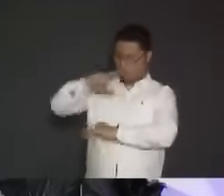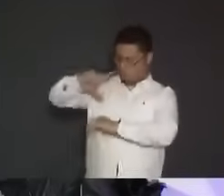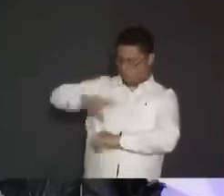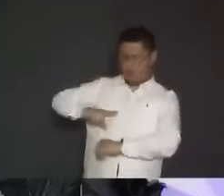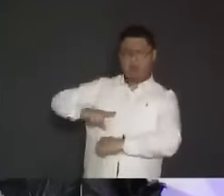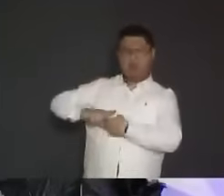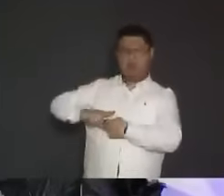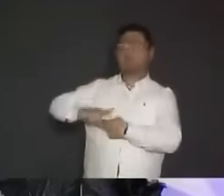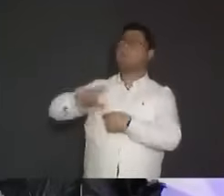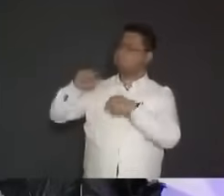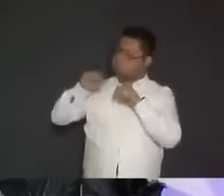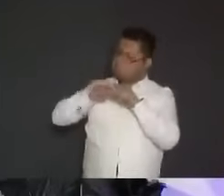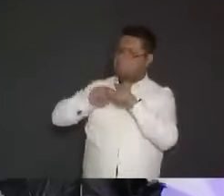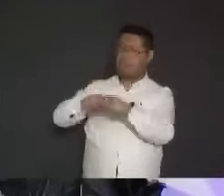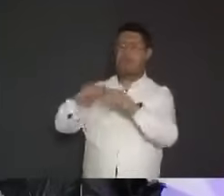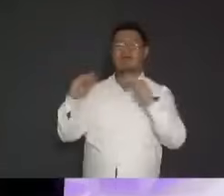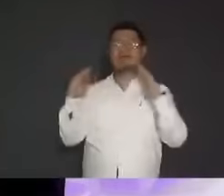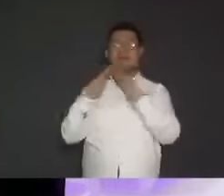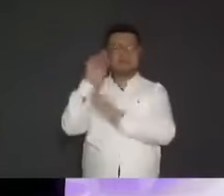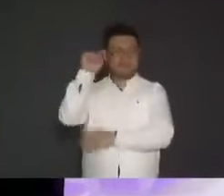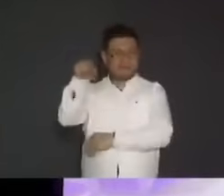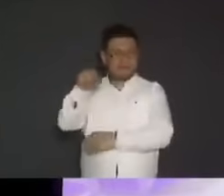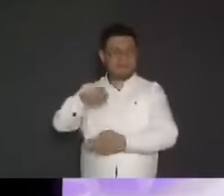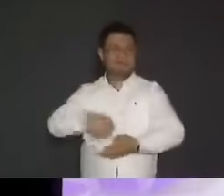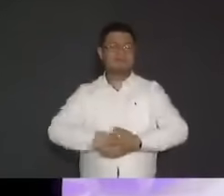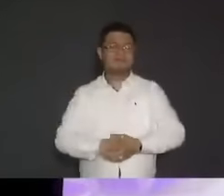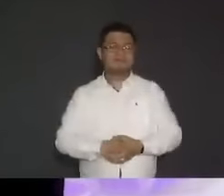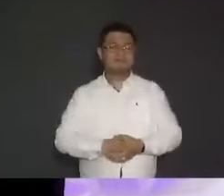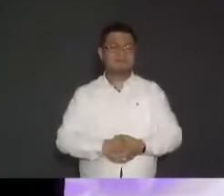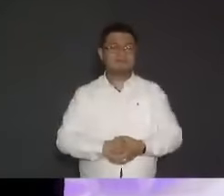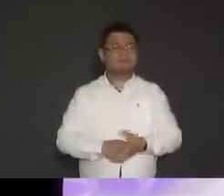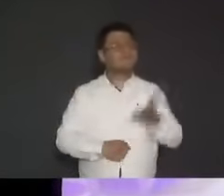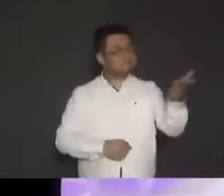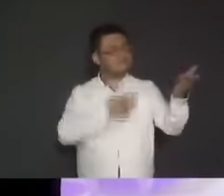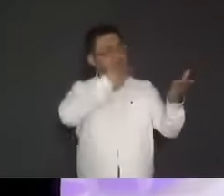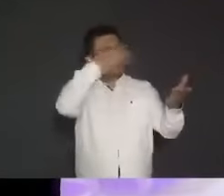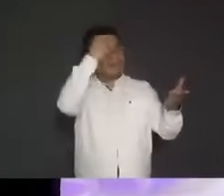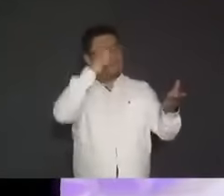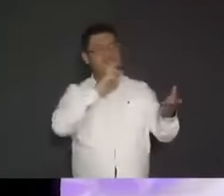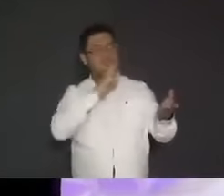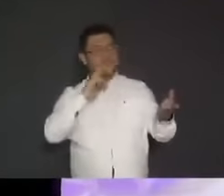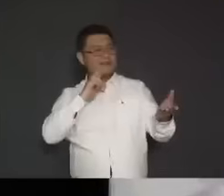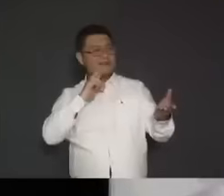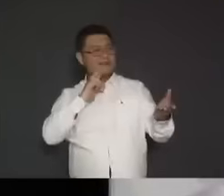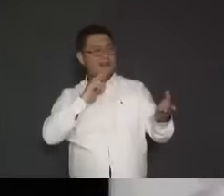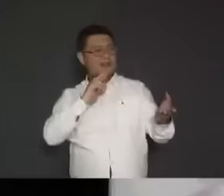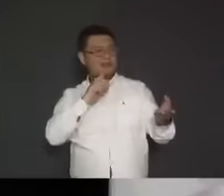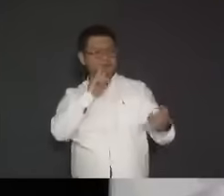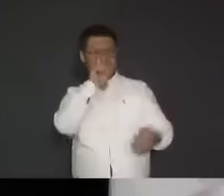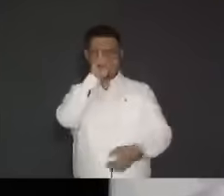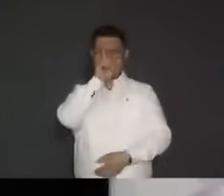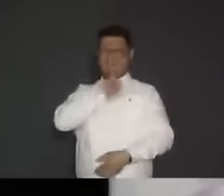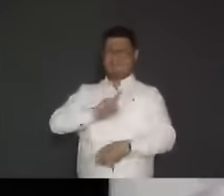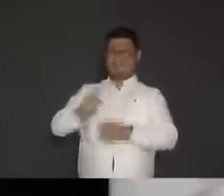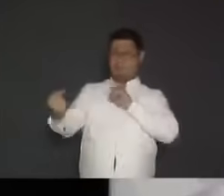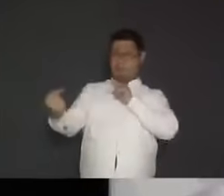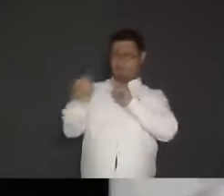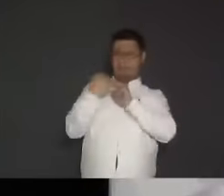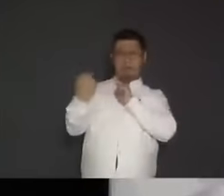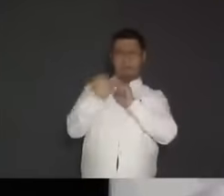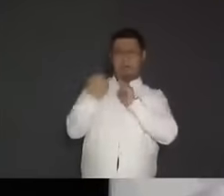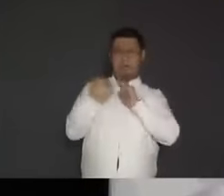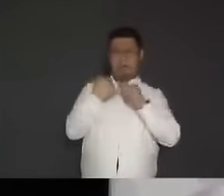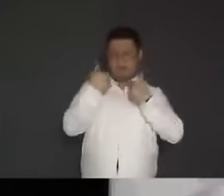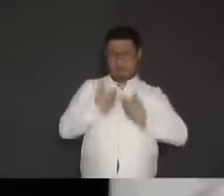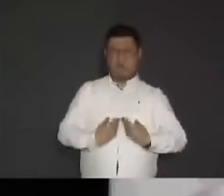de Yucatán. Gracias, candidato. Adelante, candidato Renán Barrera Concha. Mentiras y ataques sin fundamento. Toda mi declaración